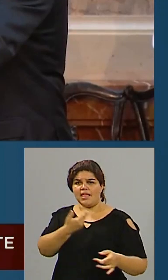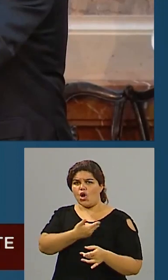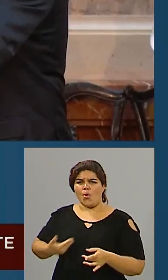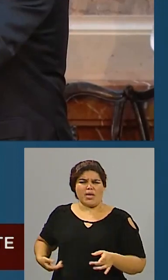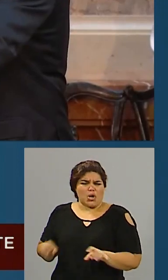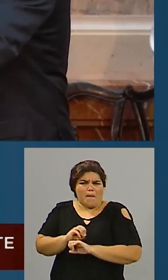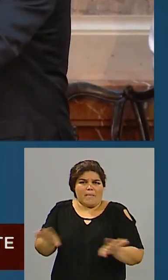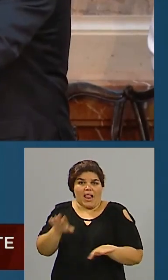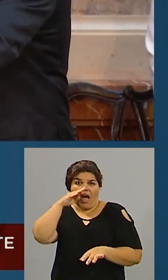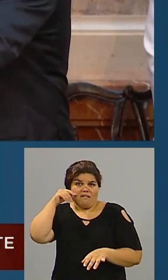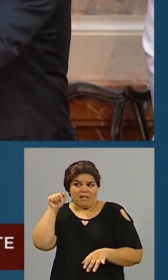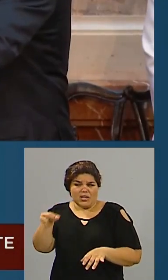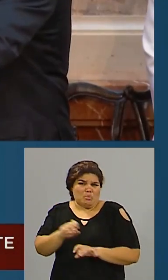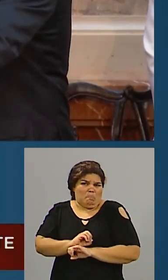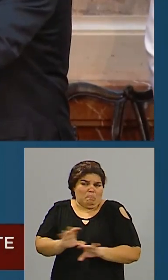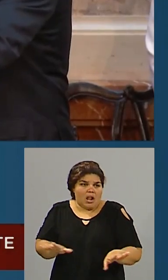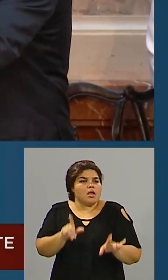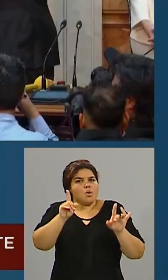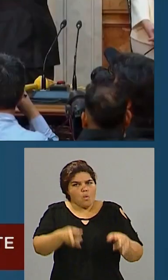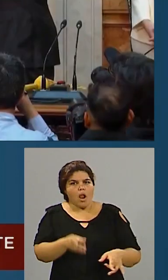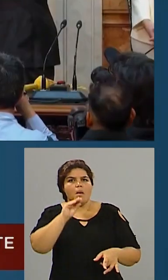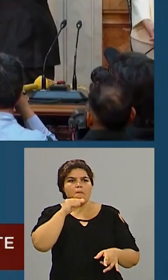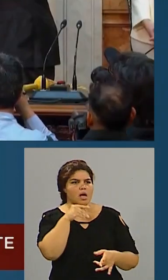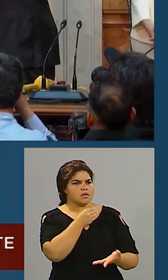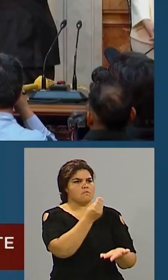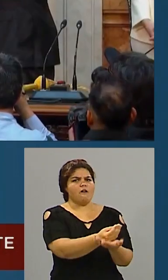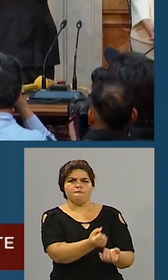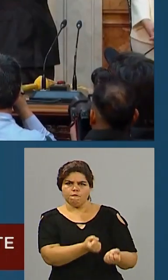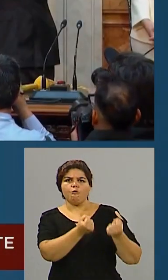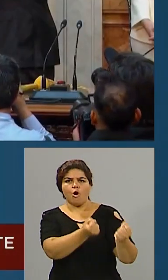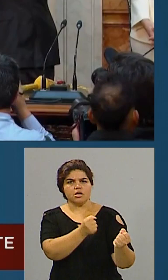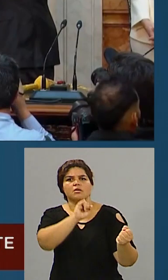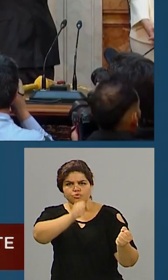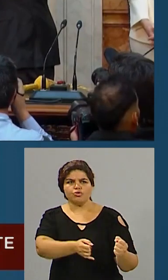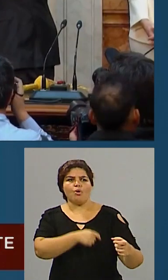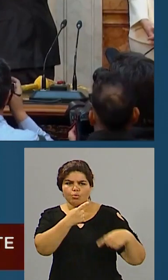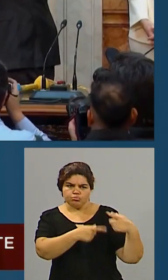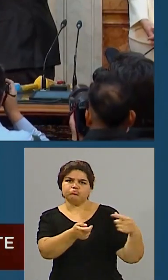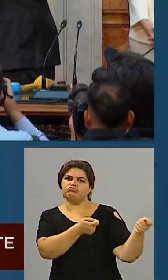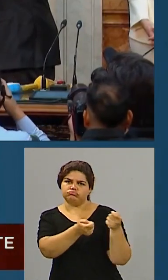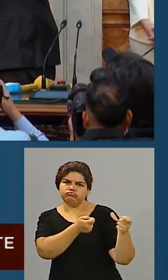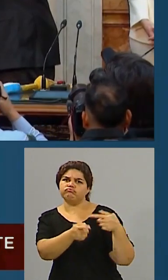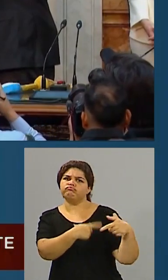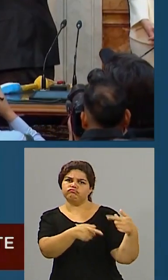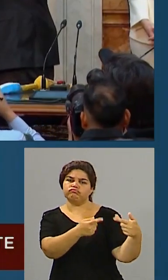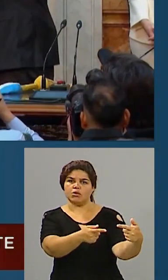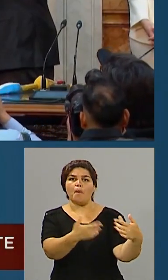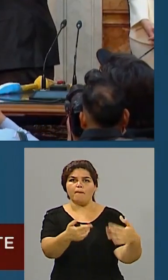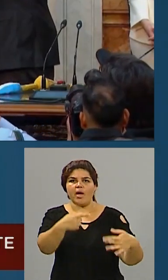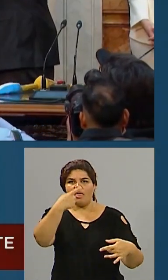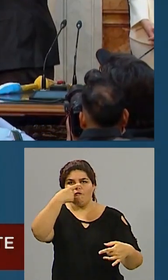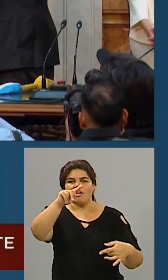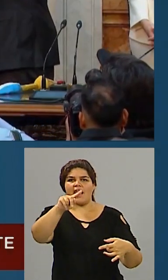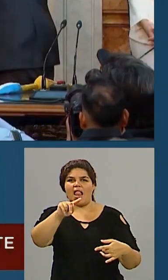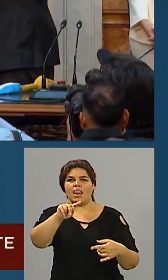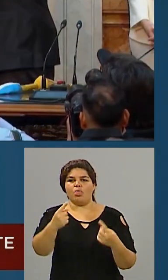el de Alberto Fernández. Uh-huh. A pesar de todo, pudo construir una alternativa y meterse en el balotaje,